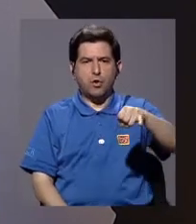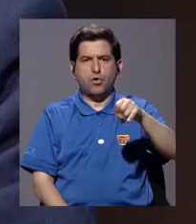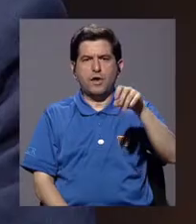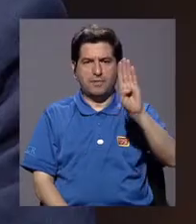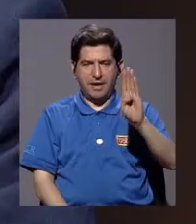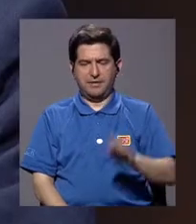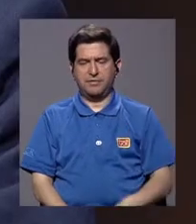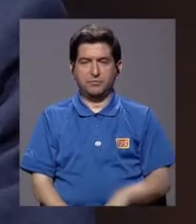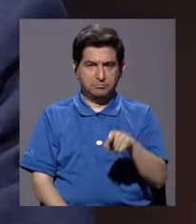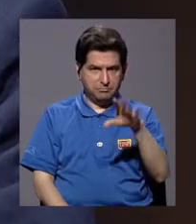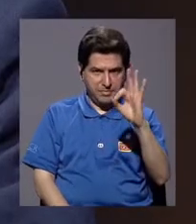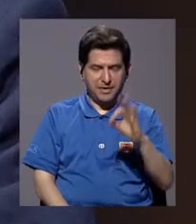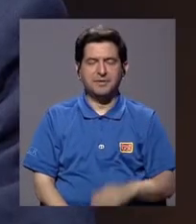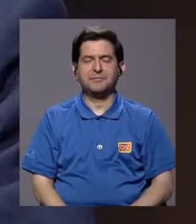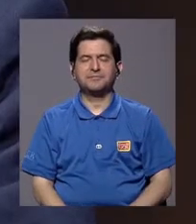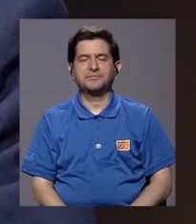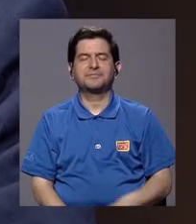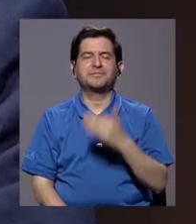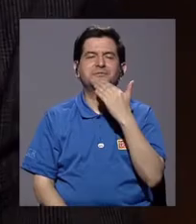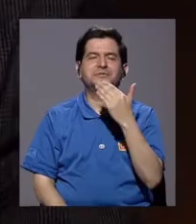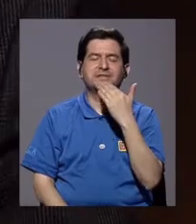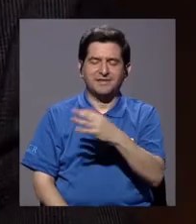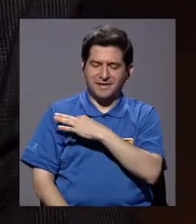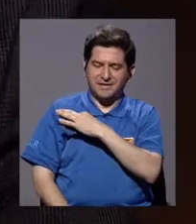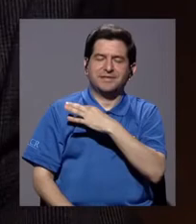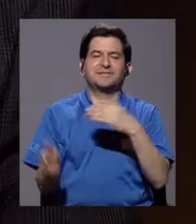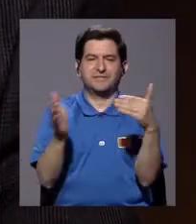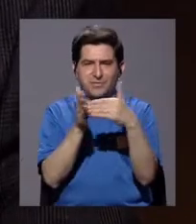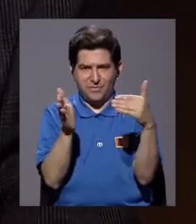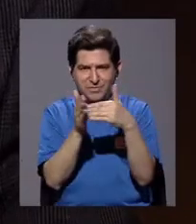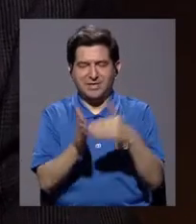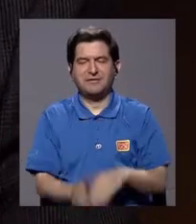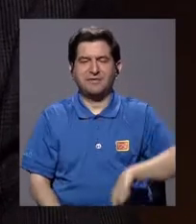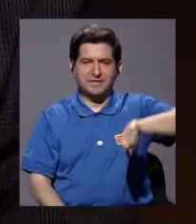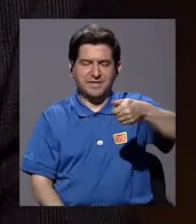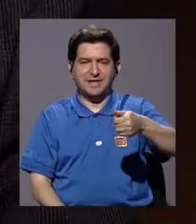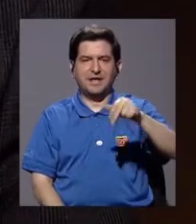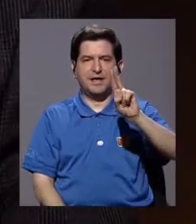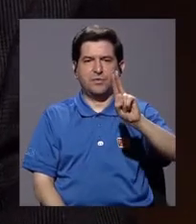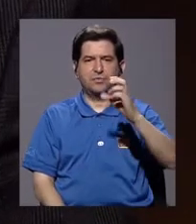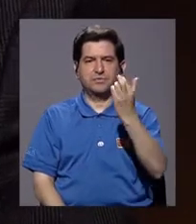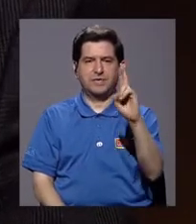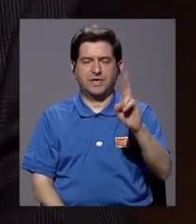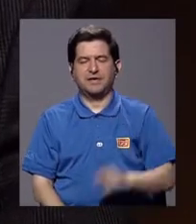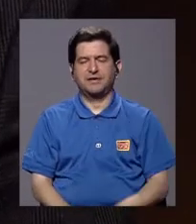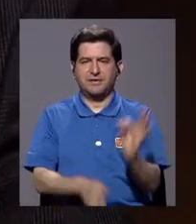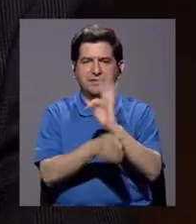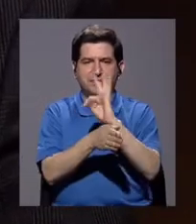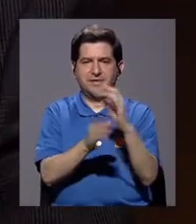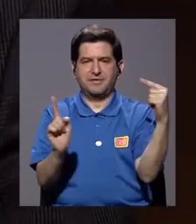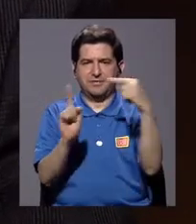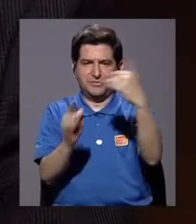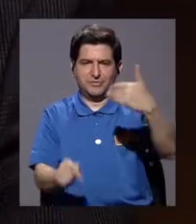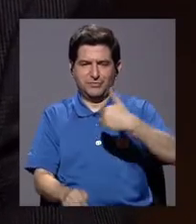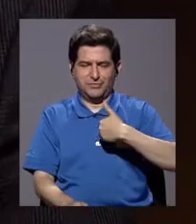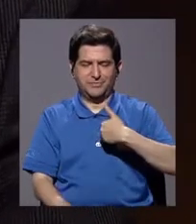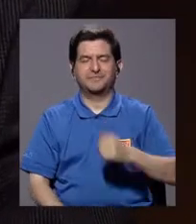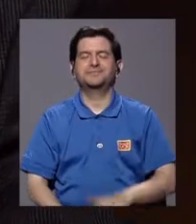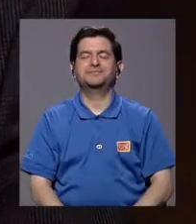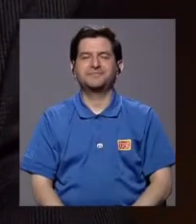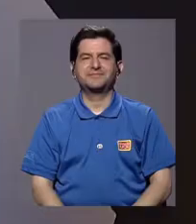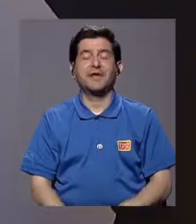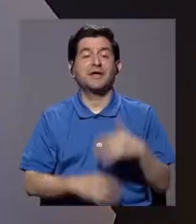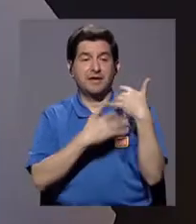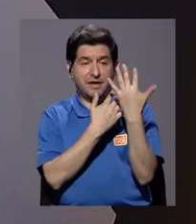don Jorge Blanco. ¿Qué tal, don Jorge? ¿Cómo está, Marlon? Muchas gracias por invitarme una vez más aquí a Canal UCR, Televisión con Sentido.